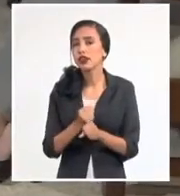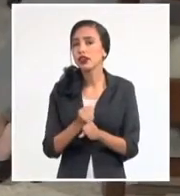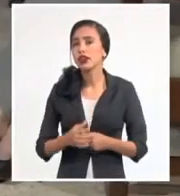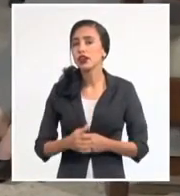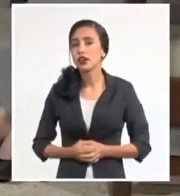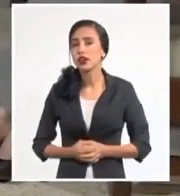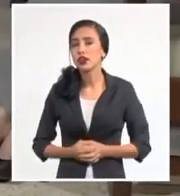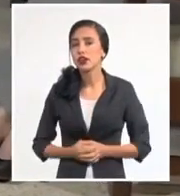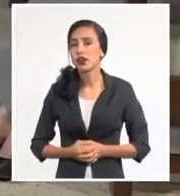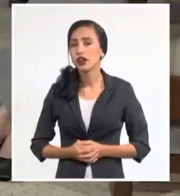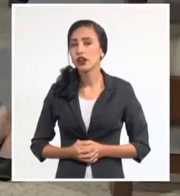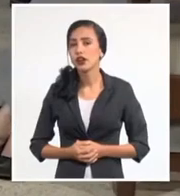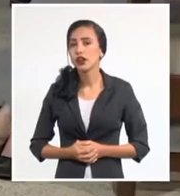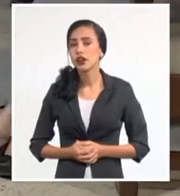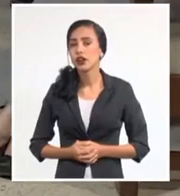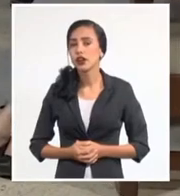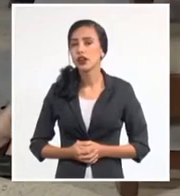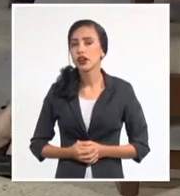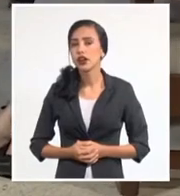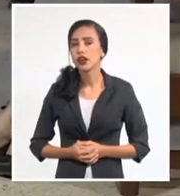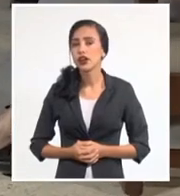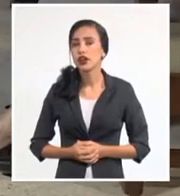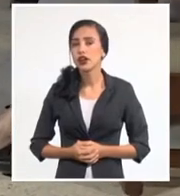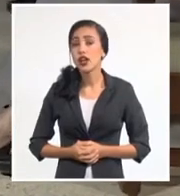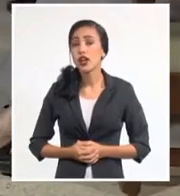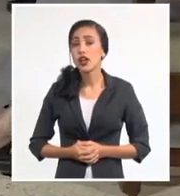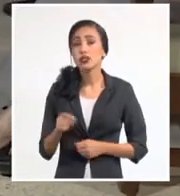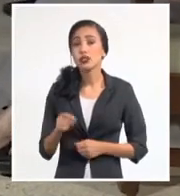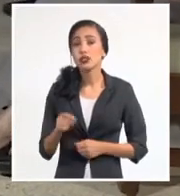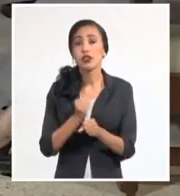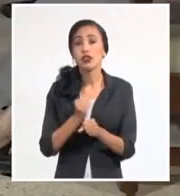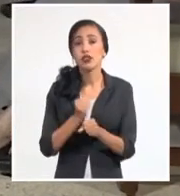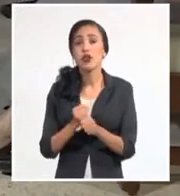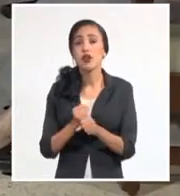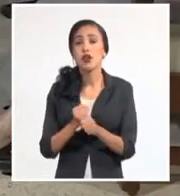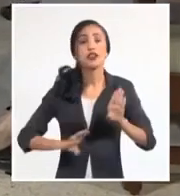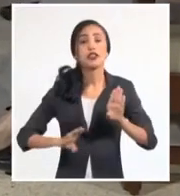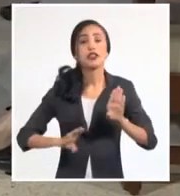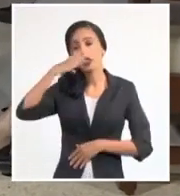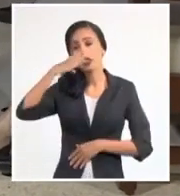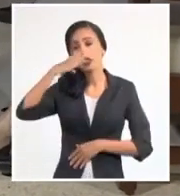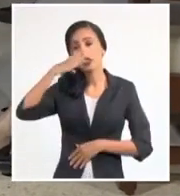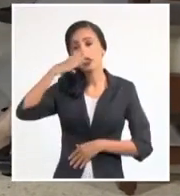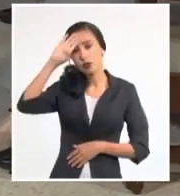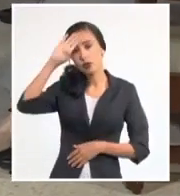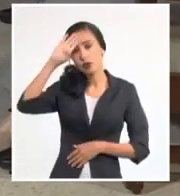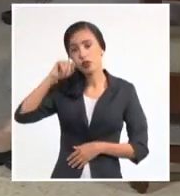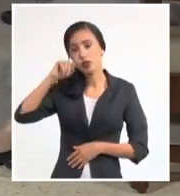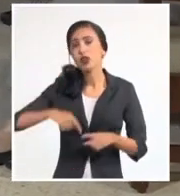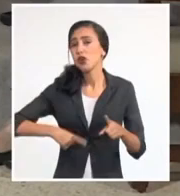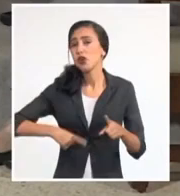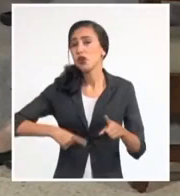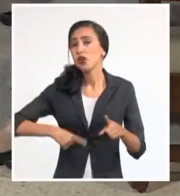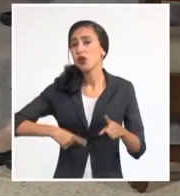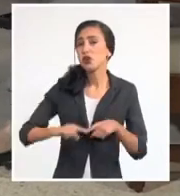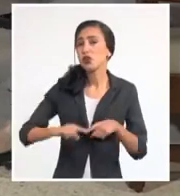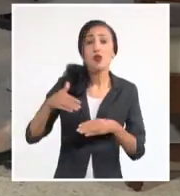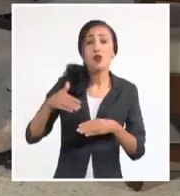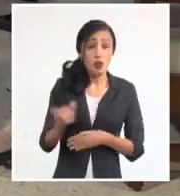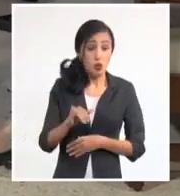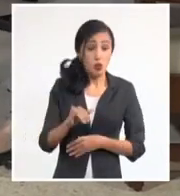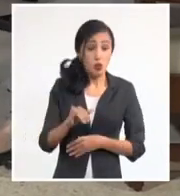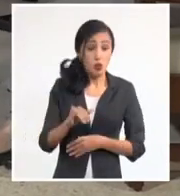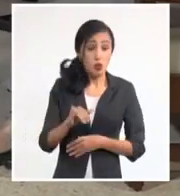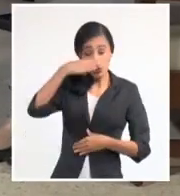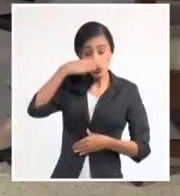un motivo permanente de visión en defensa de Cuba y contra las patrañas que desde afuera también y en ocasiones desde adentro se intenta